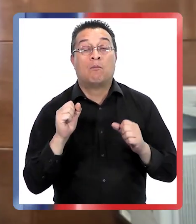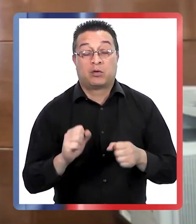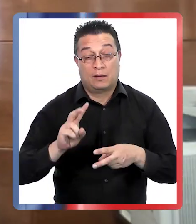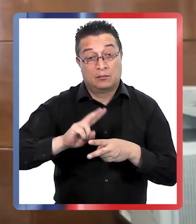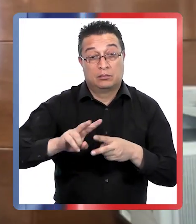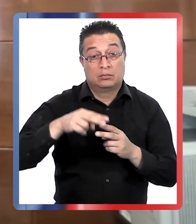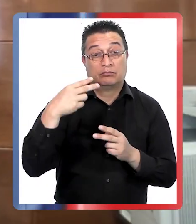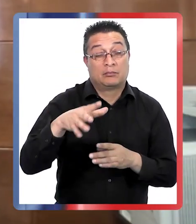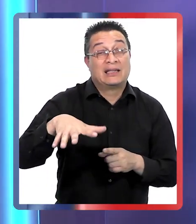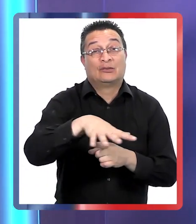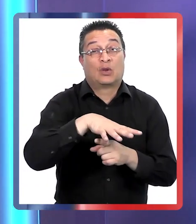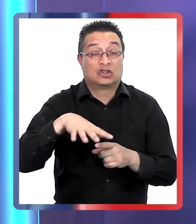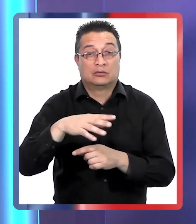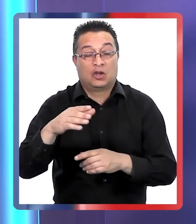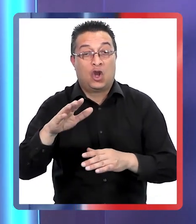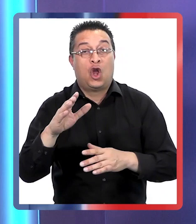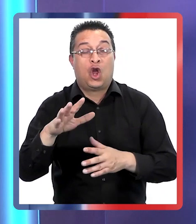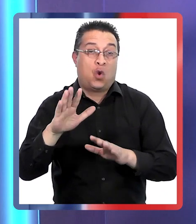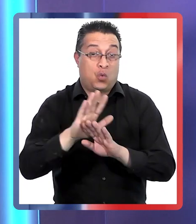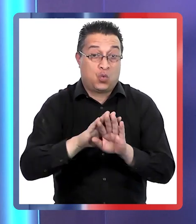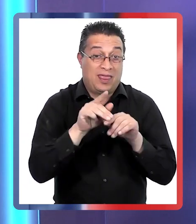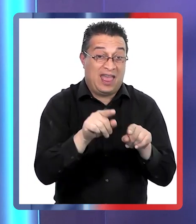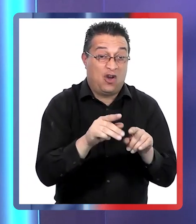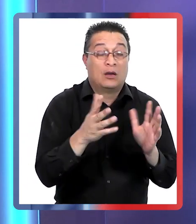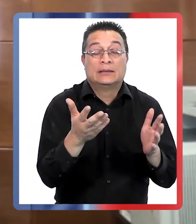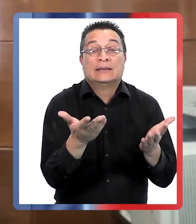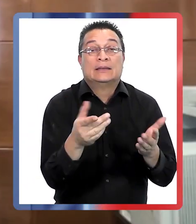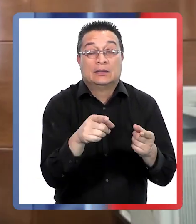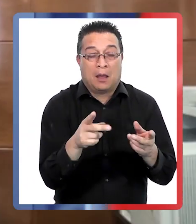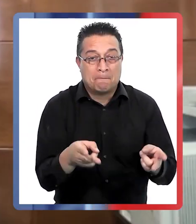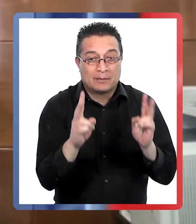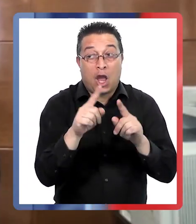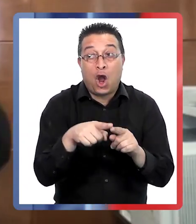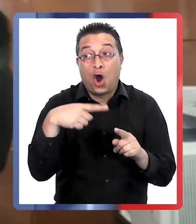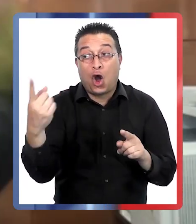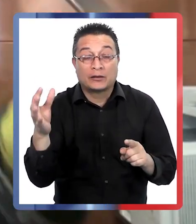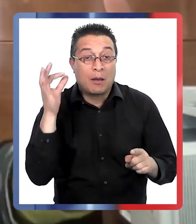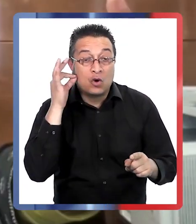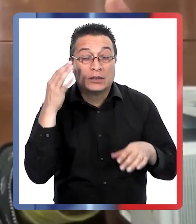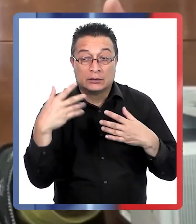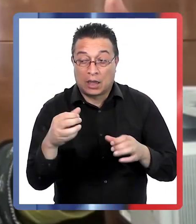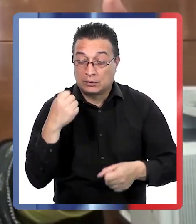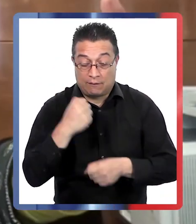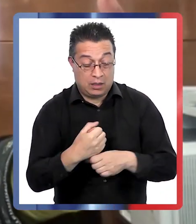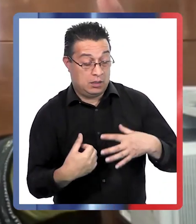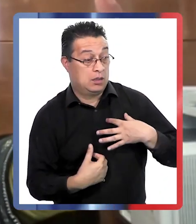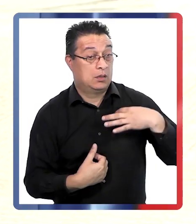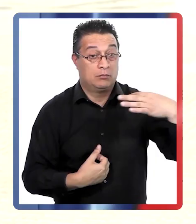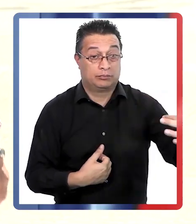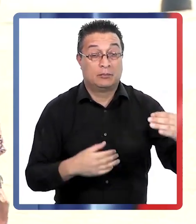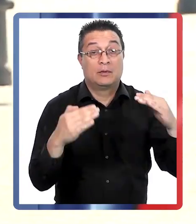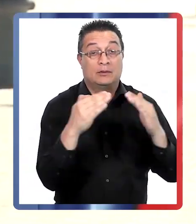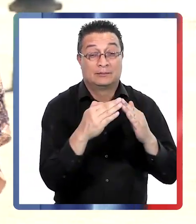que pueda resolver su situación de cuidado, efectivamente lo que va a hacer es permitirle a otra mujer, una vez que se reincorpore a